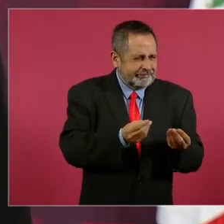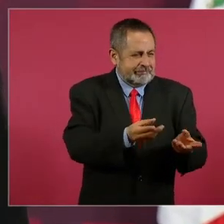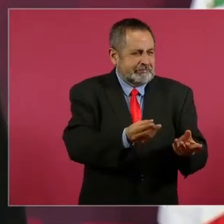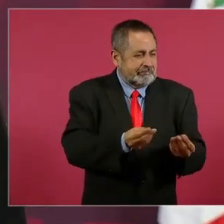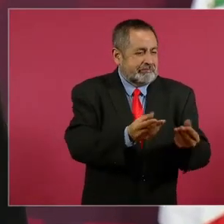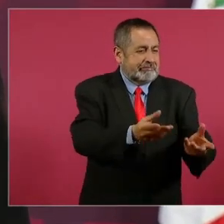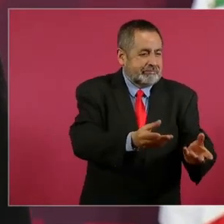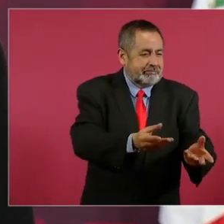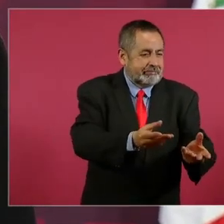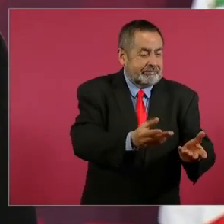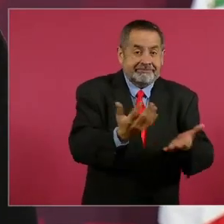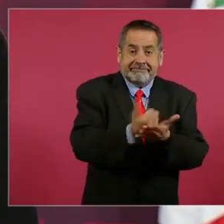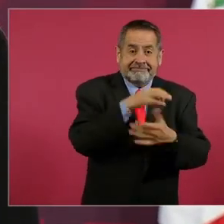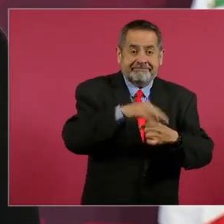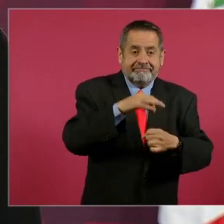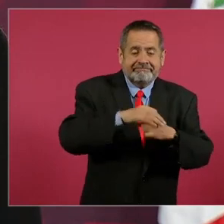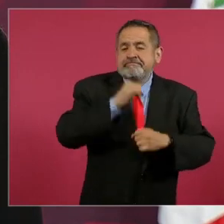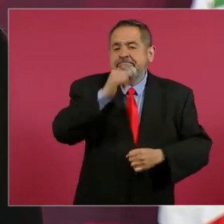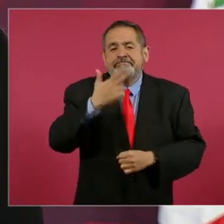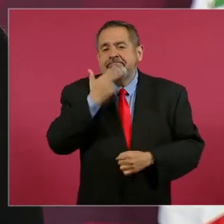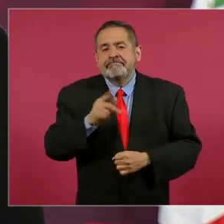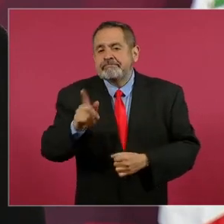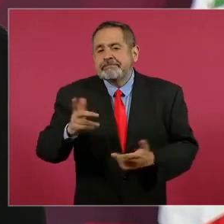No les sirvió de nada.